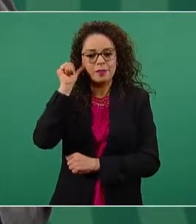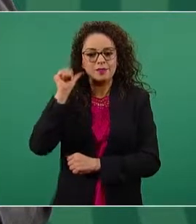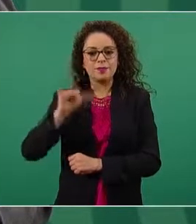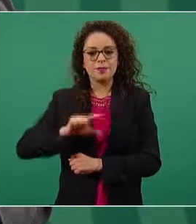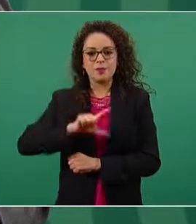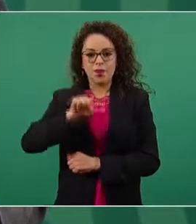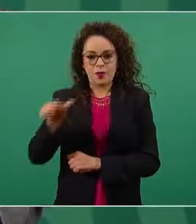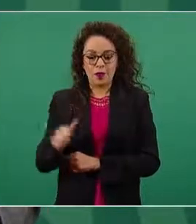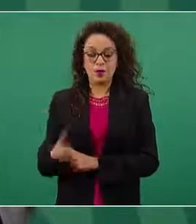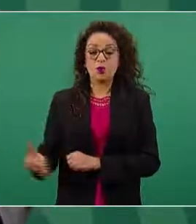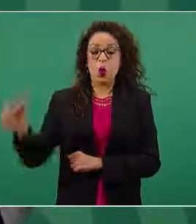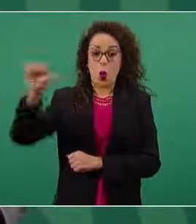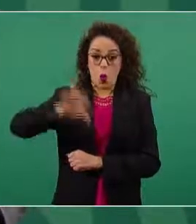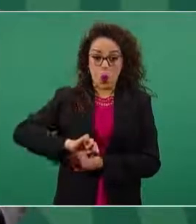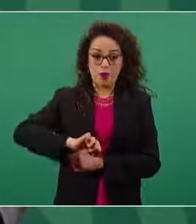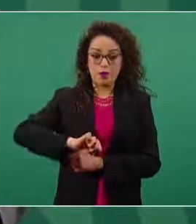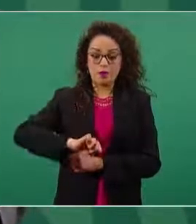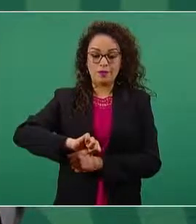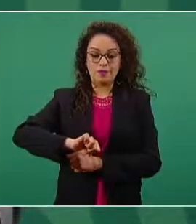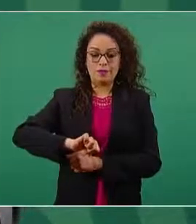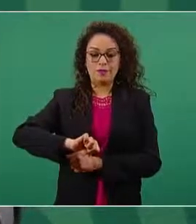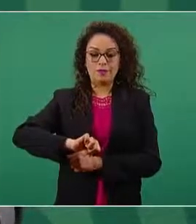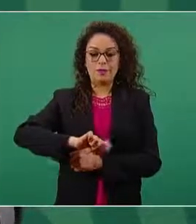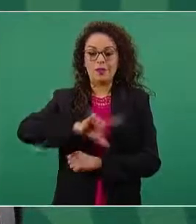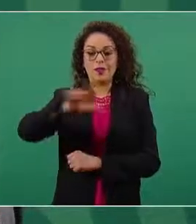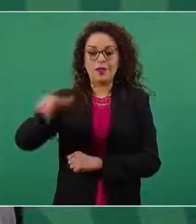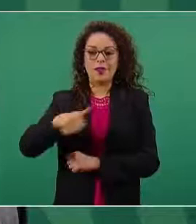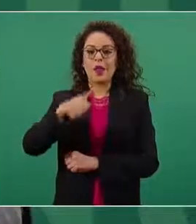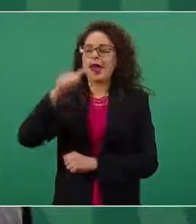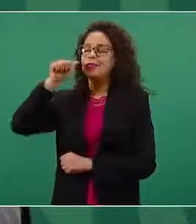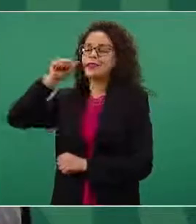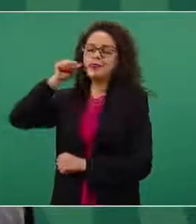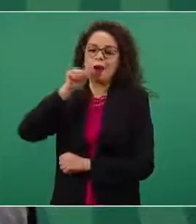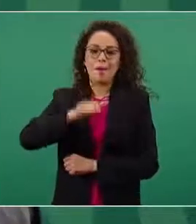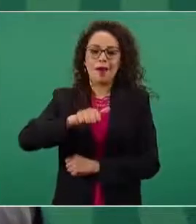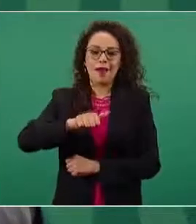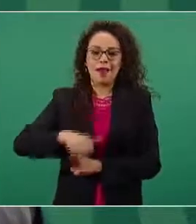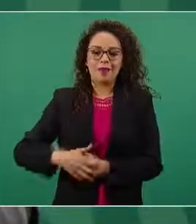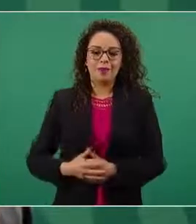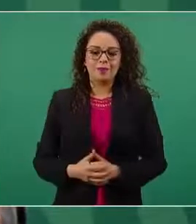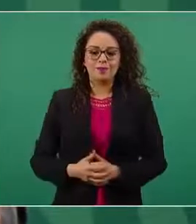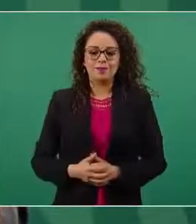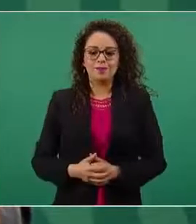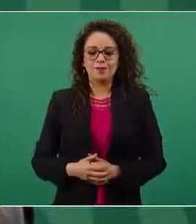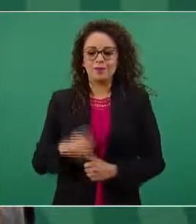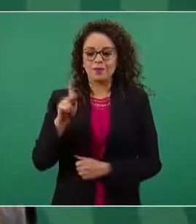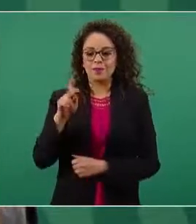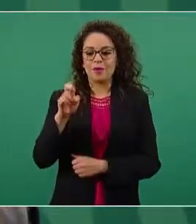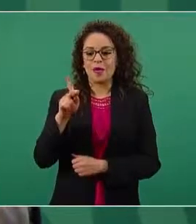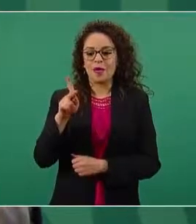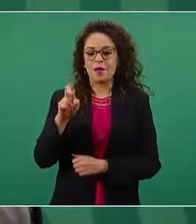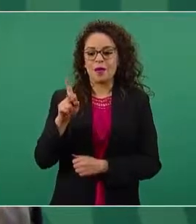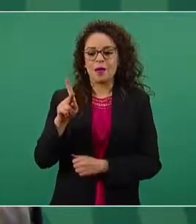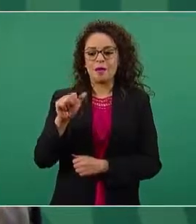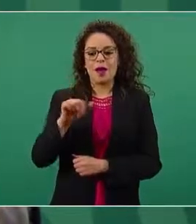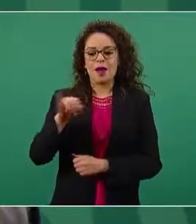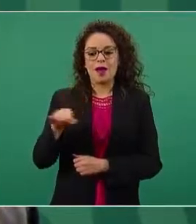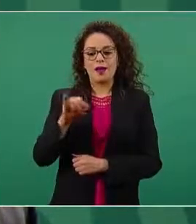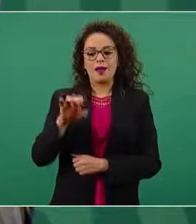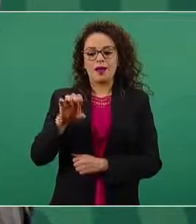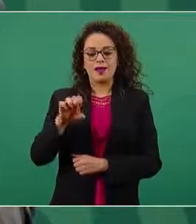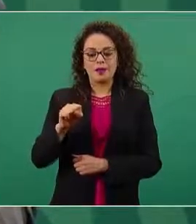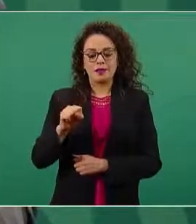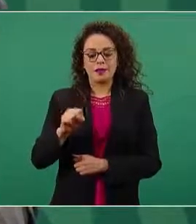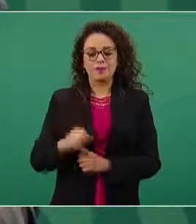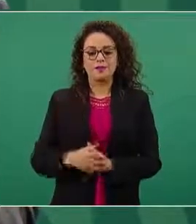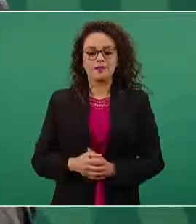luego hoy y luego el siempre de Pepe Pajés.